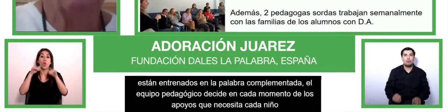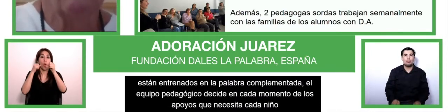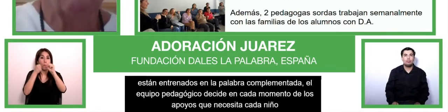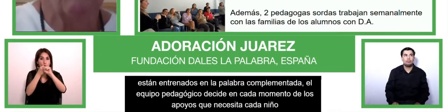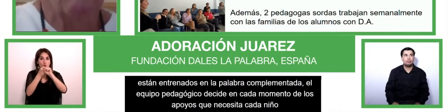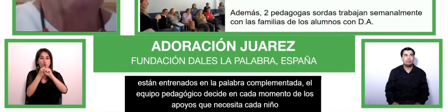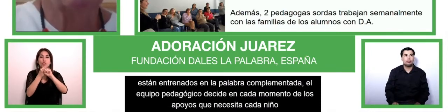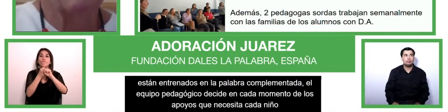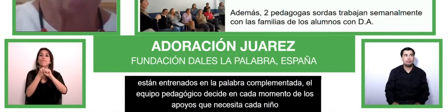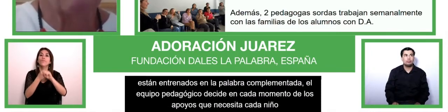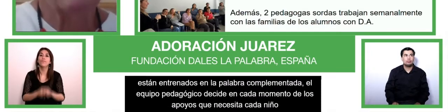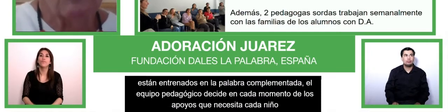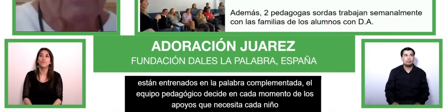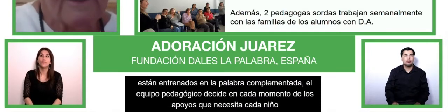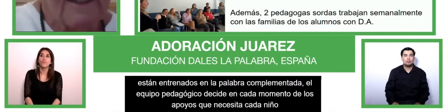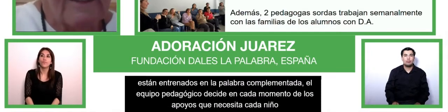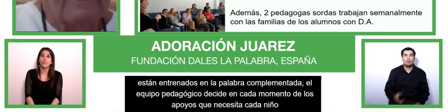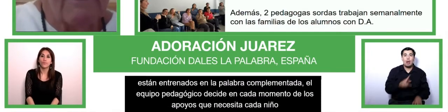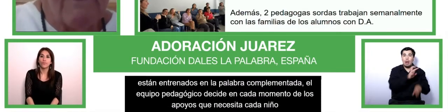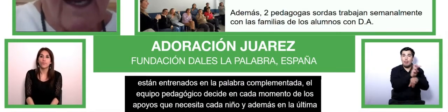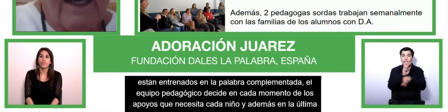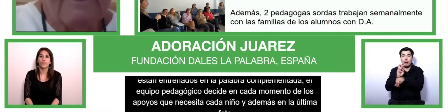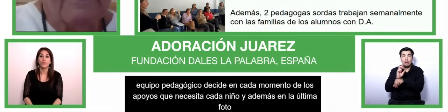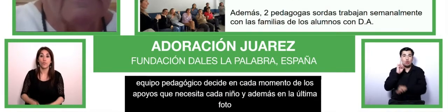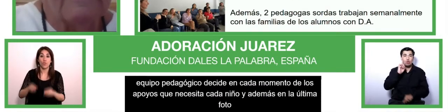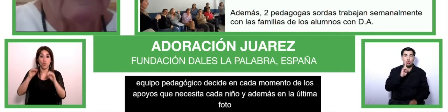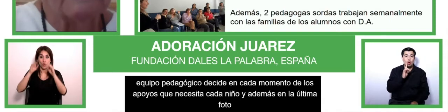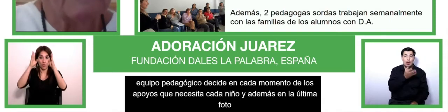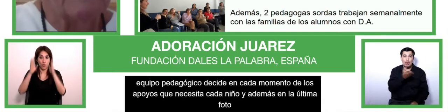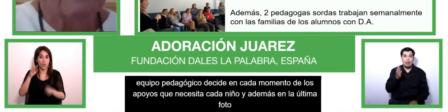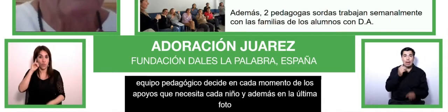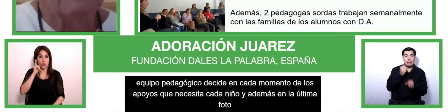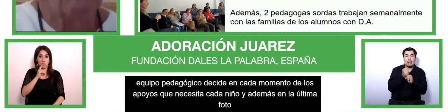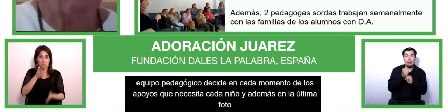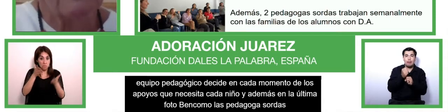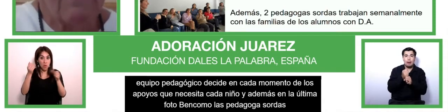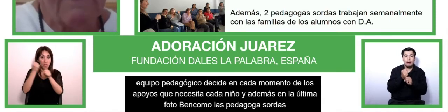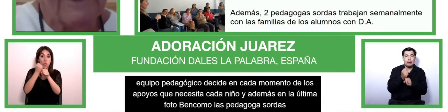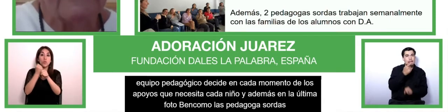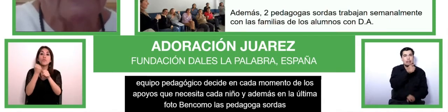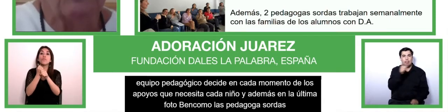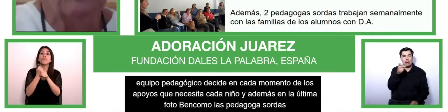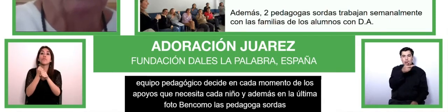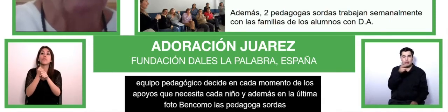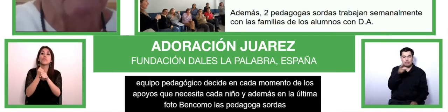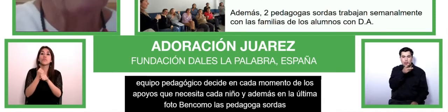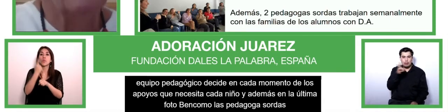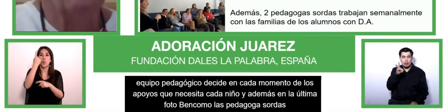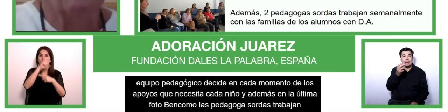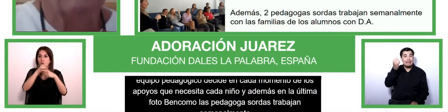vemos cómo las pedagogas sordas trabajan semanalmente